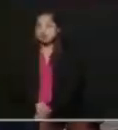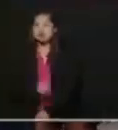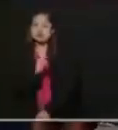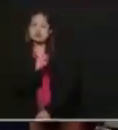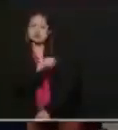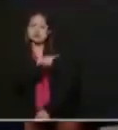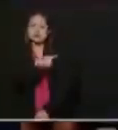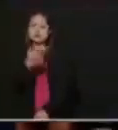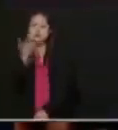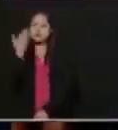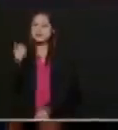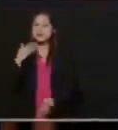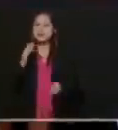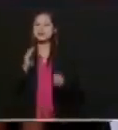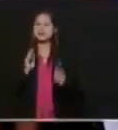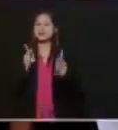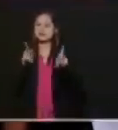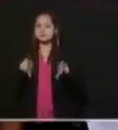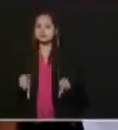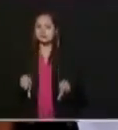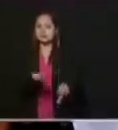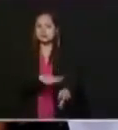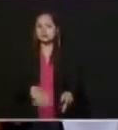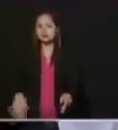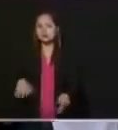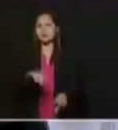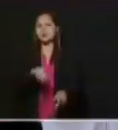mano, de divinidades de salud. Extremadamente rico, sí.